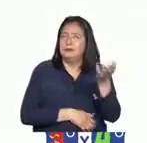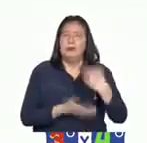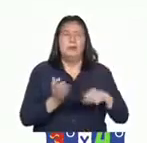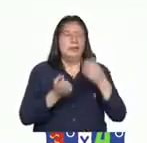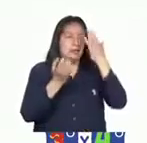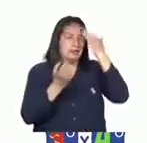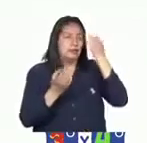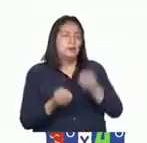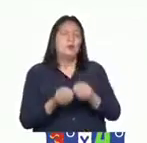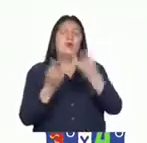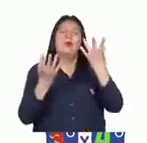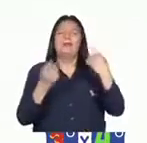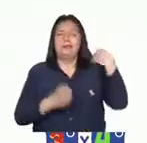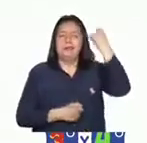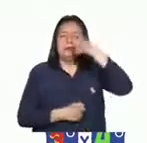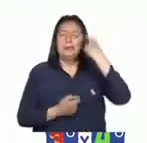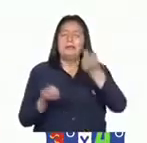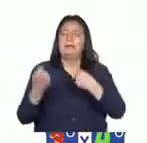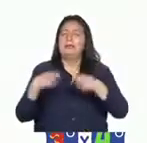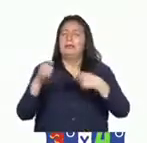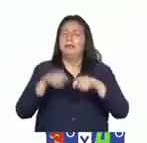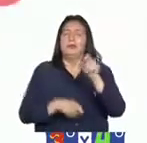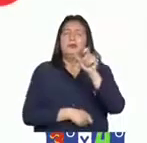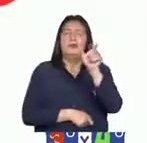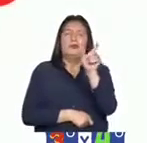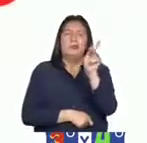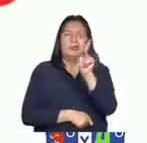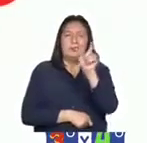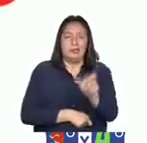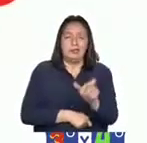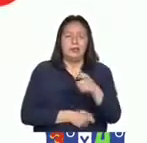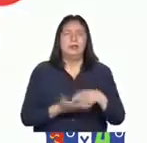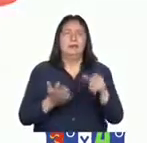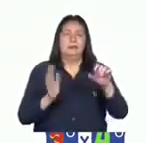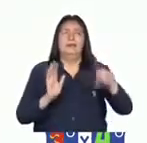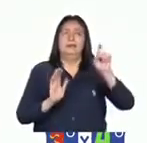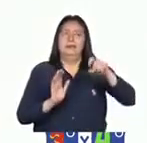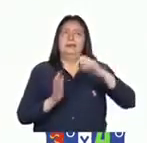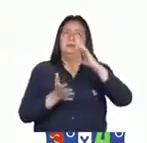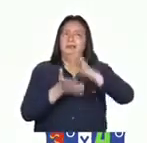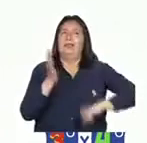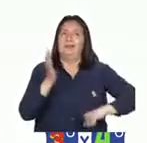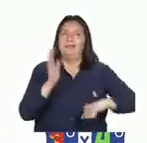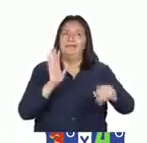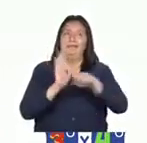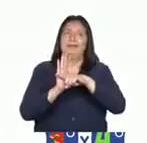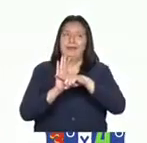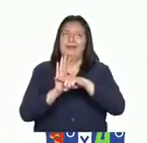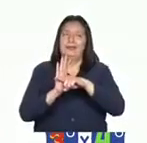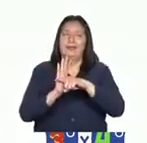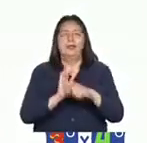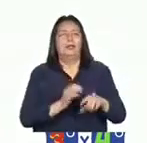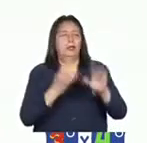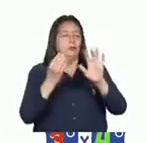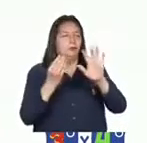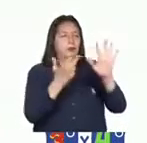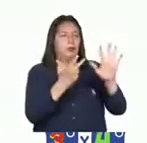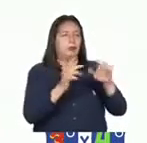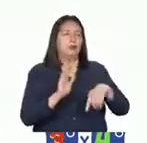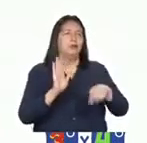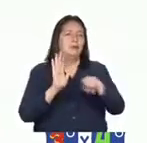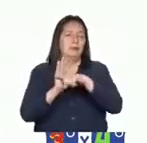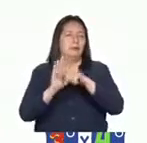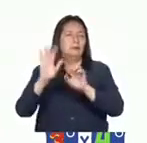Para calcular la cantidad de chalinas que vendió Quilla, debemos realizar una sustracción. 98